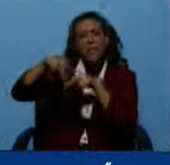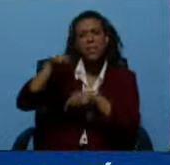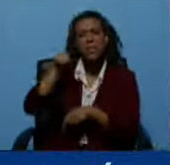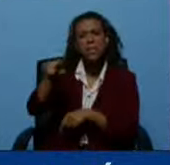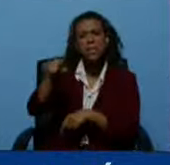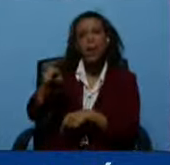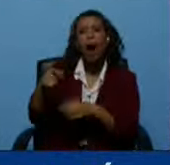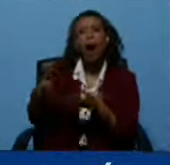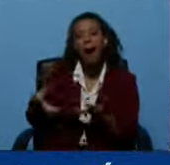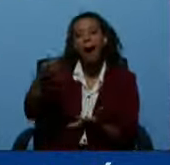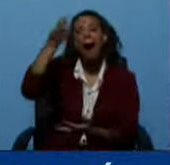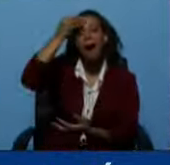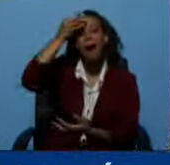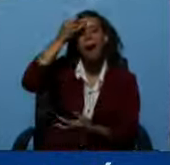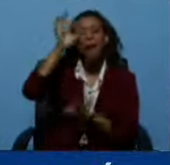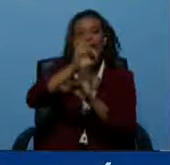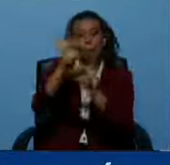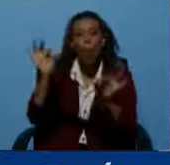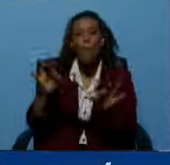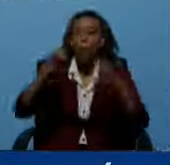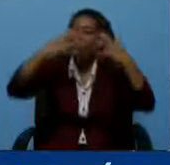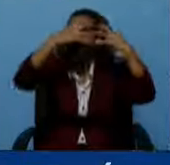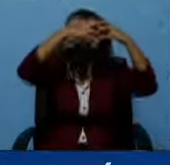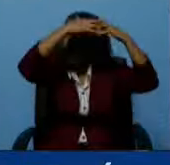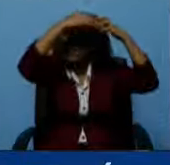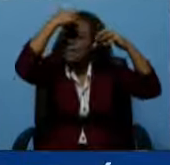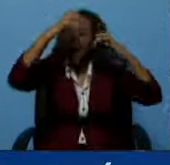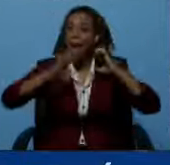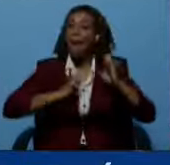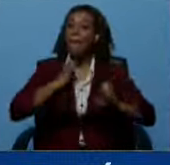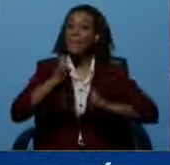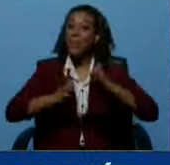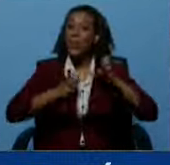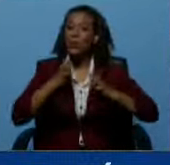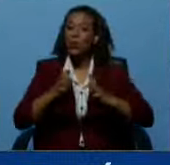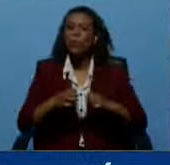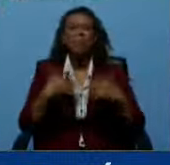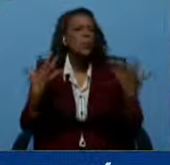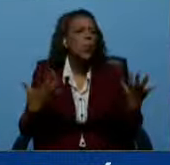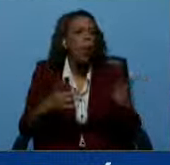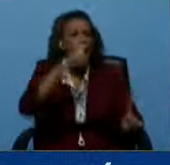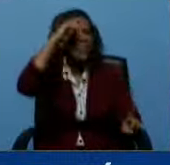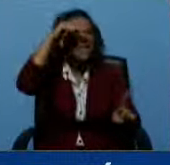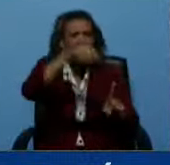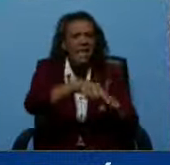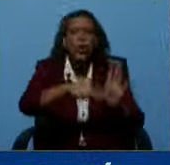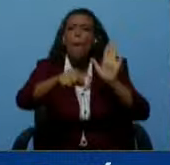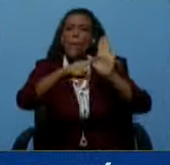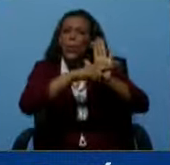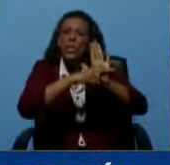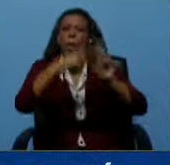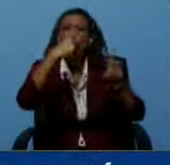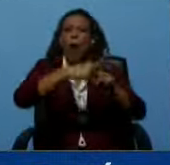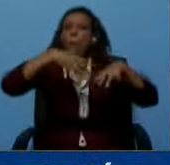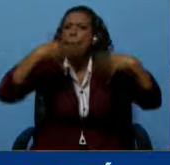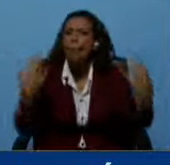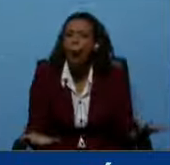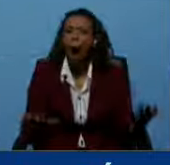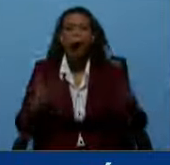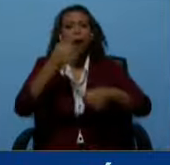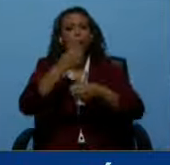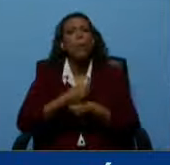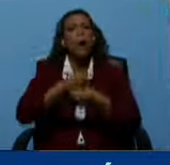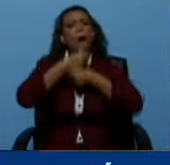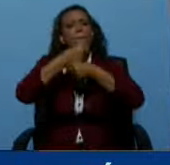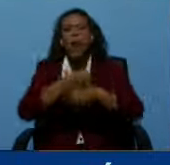al niño, tanto de manera cognitiva, emocional. Por eso, ¿qué efecto directo tiene esta cabalgata